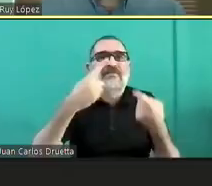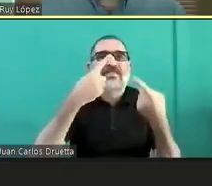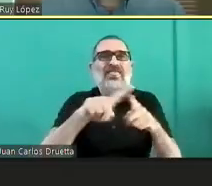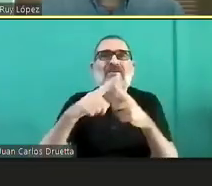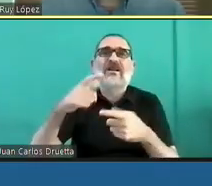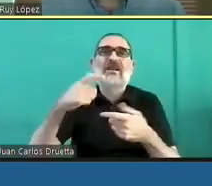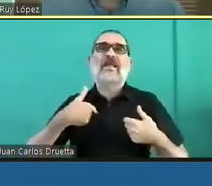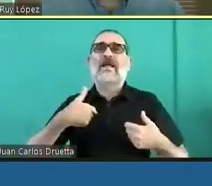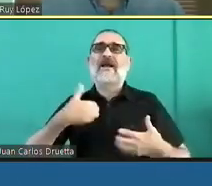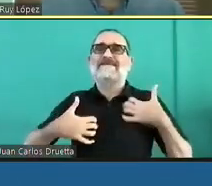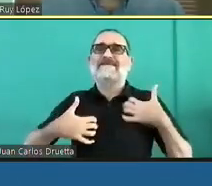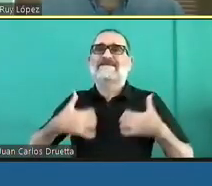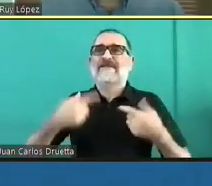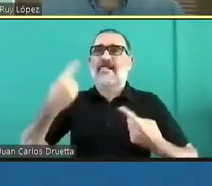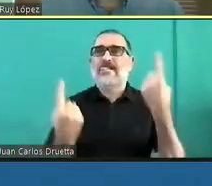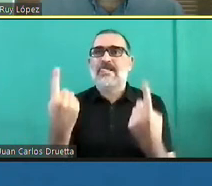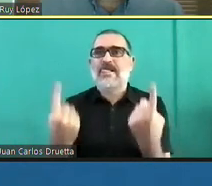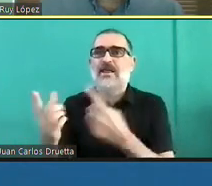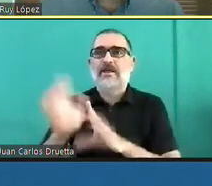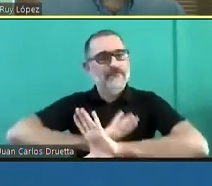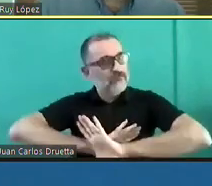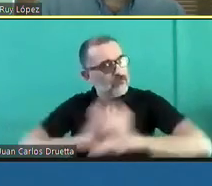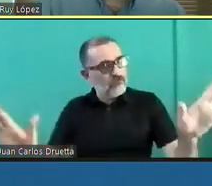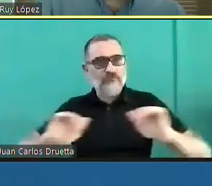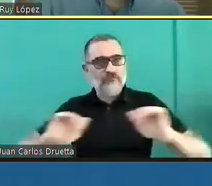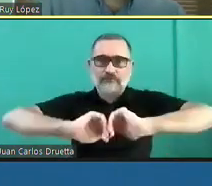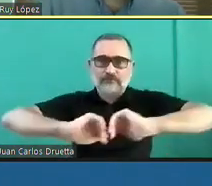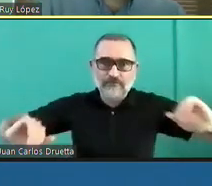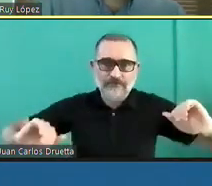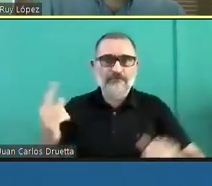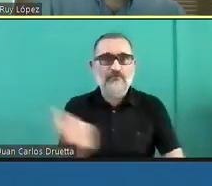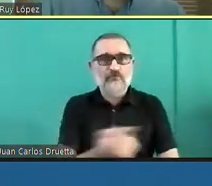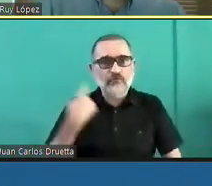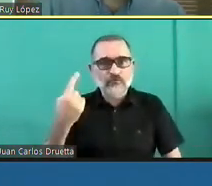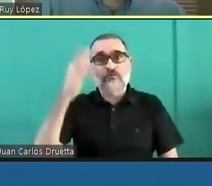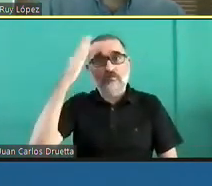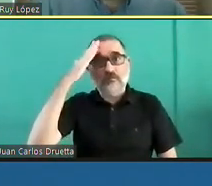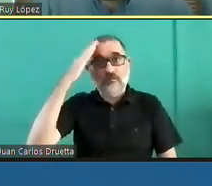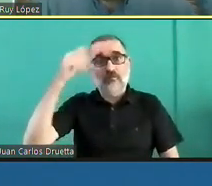y mejorando en la región este tipo de acciones muchas gracias